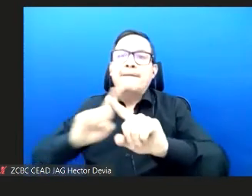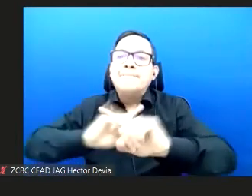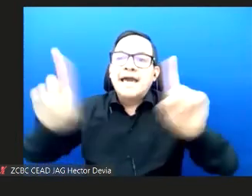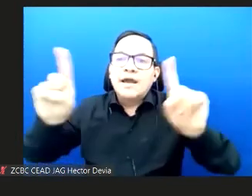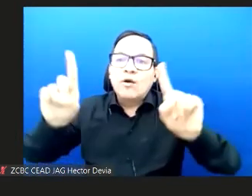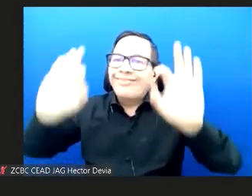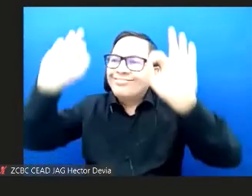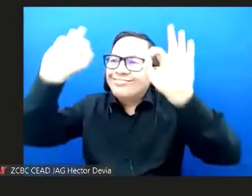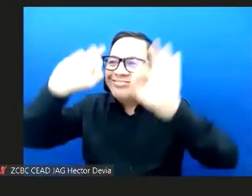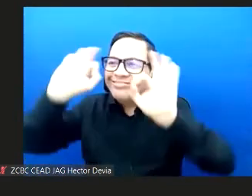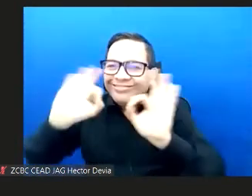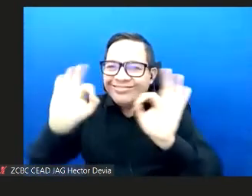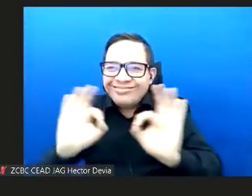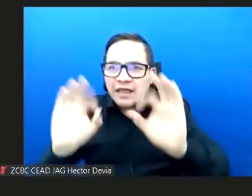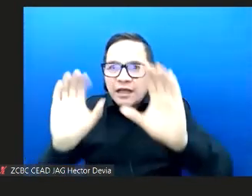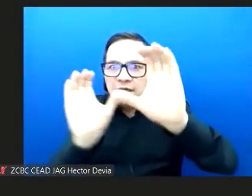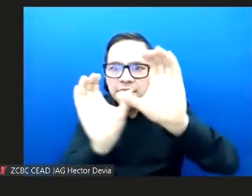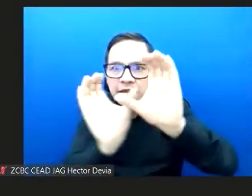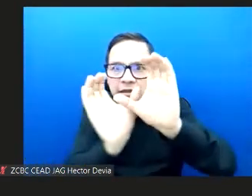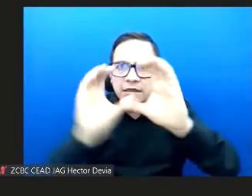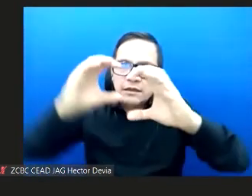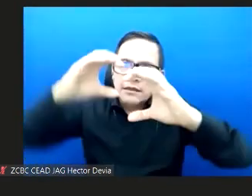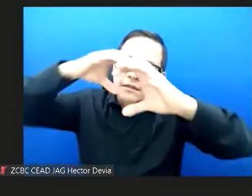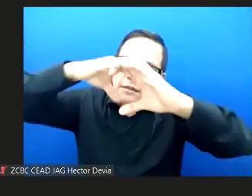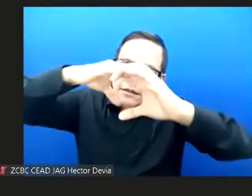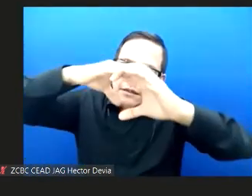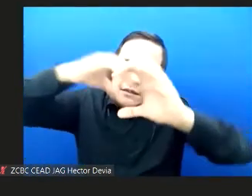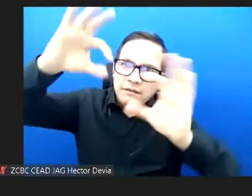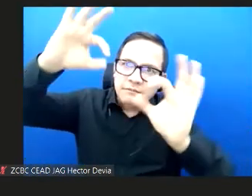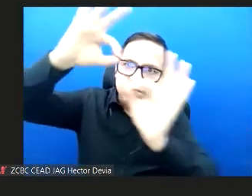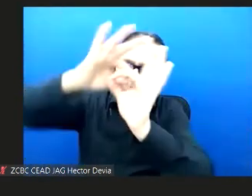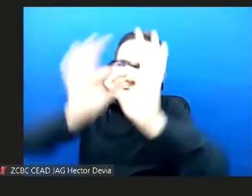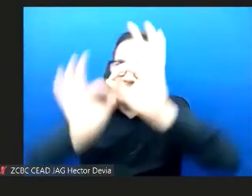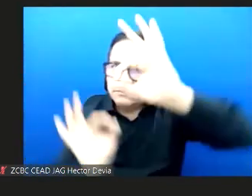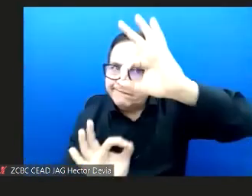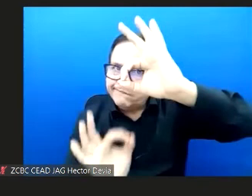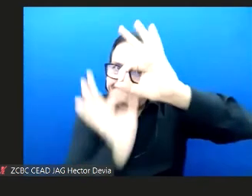no tenemos las intersecciones ni de A y B, ni de A y C.